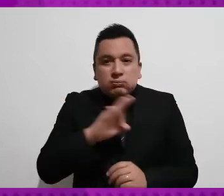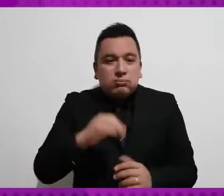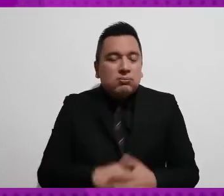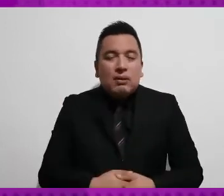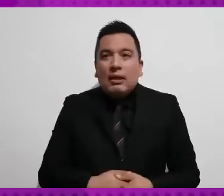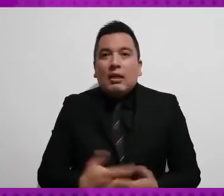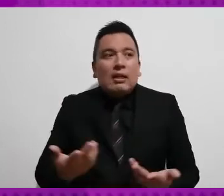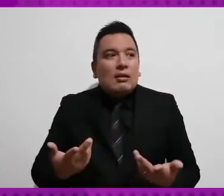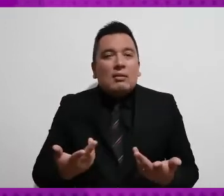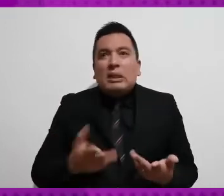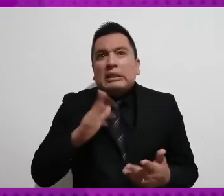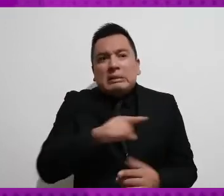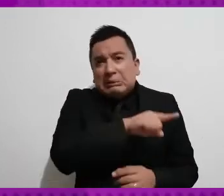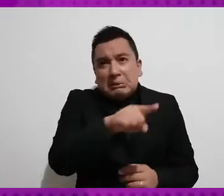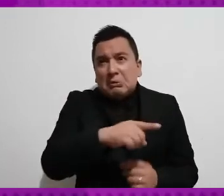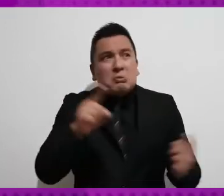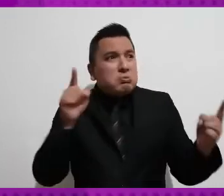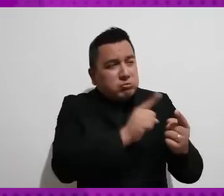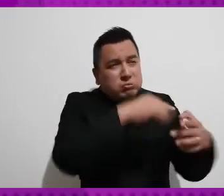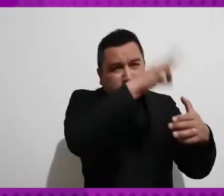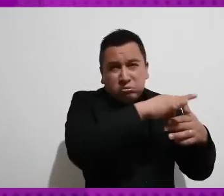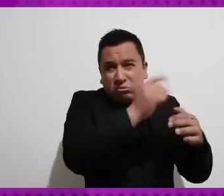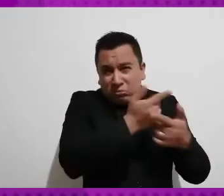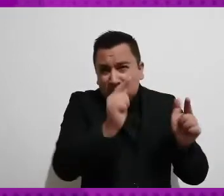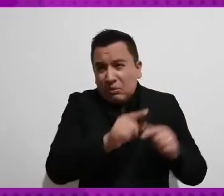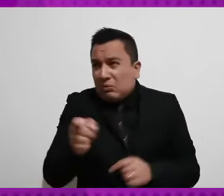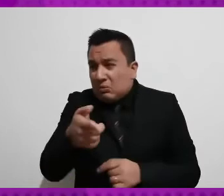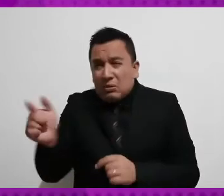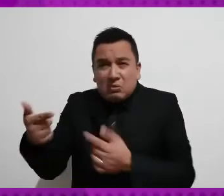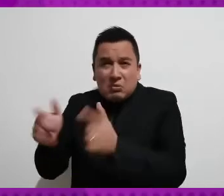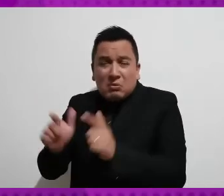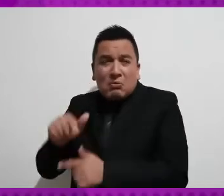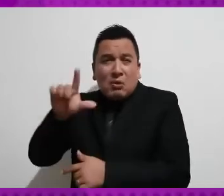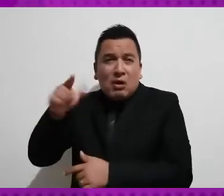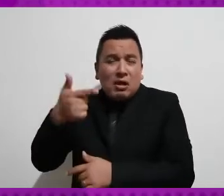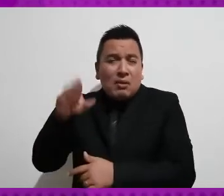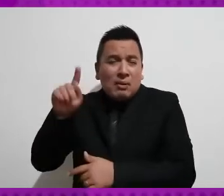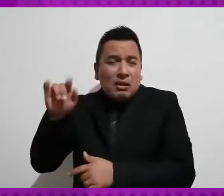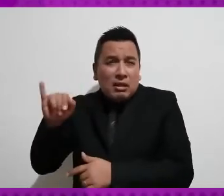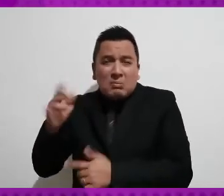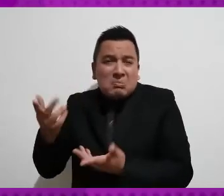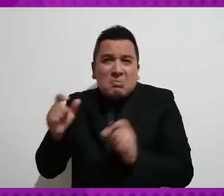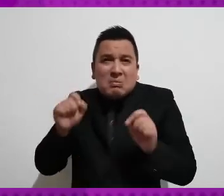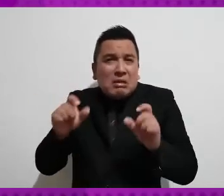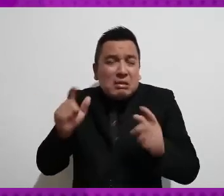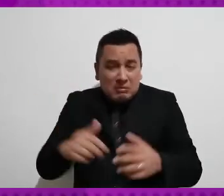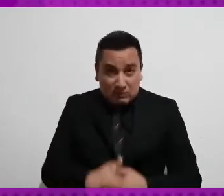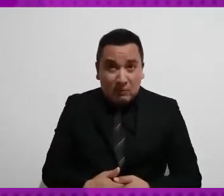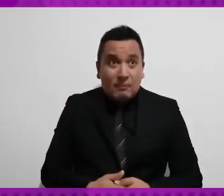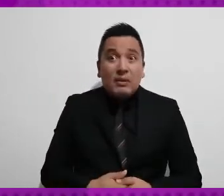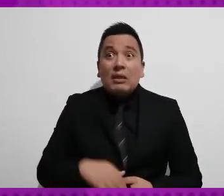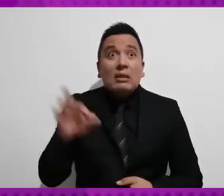boleta. ¿Sí? A lo mejor en ese momento está sucediendo que no los logran identificar. Entonces, precisamente